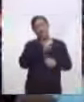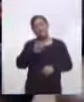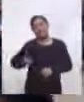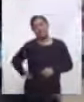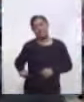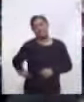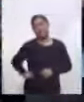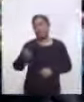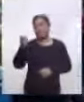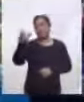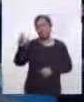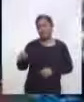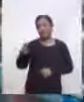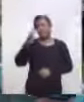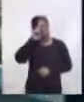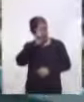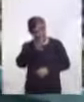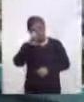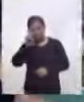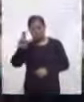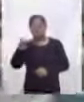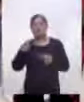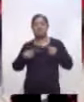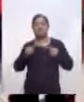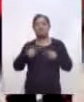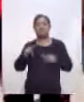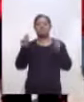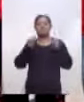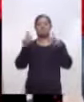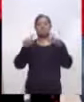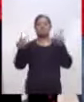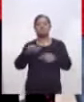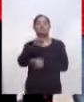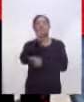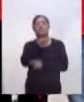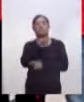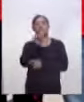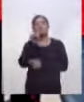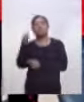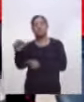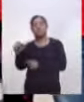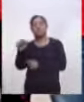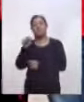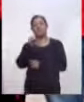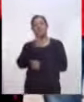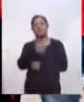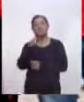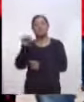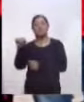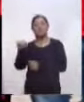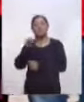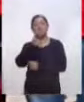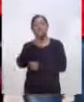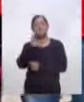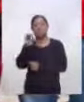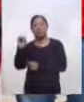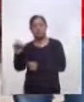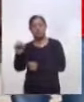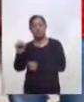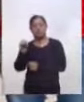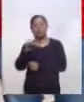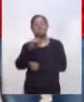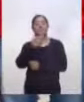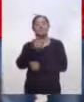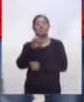estatal reconoció el esfuerzo de los atletas tlaxcaltecas Angélica Sánchez, Gerardo Martínez, Francisco Javier López,